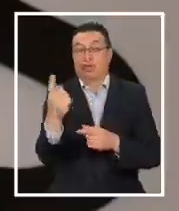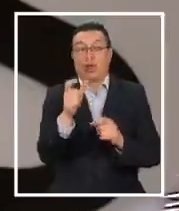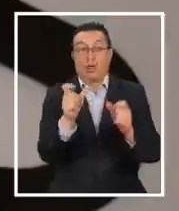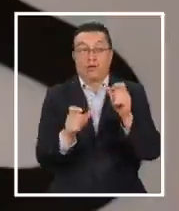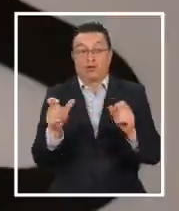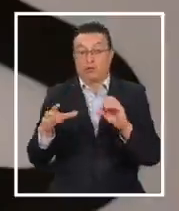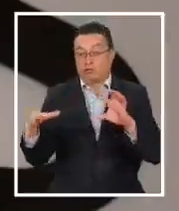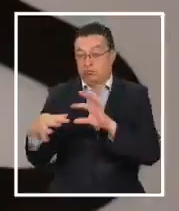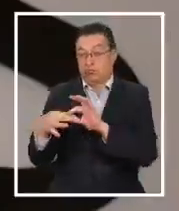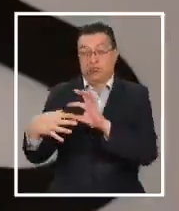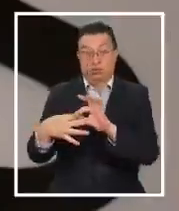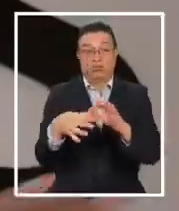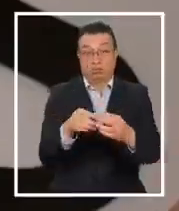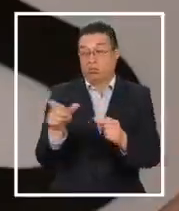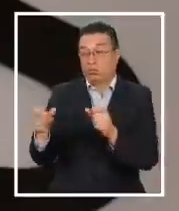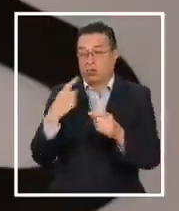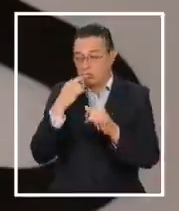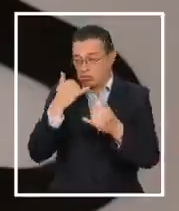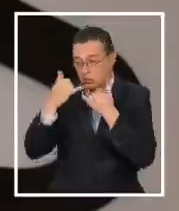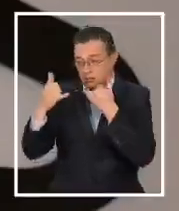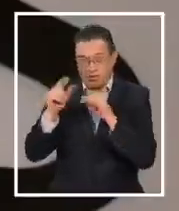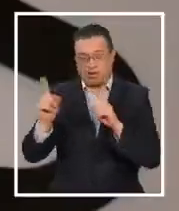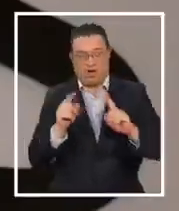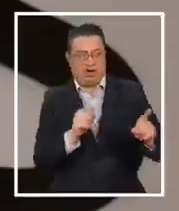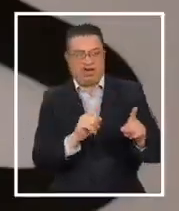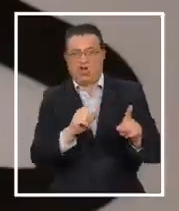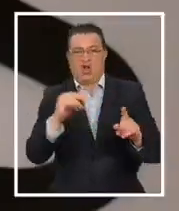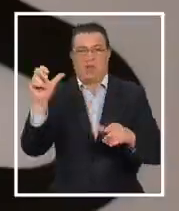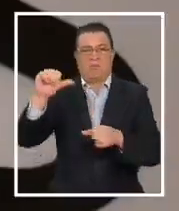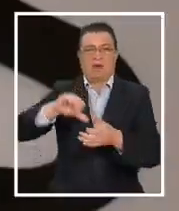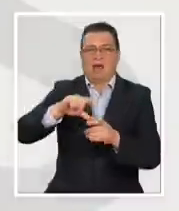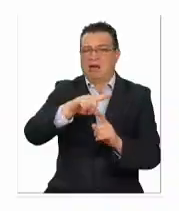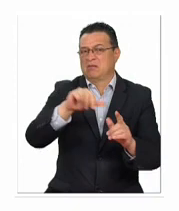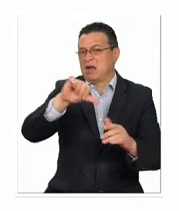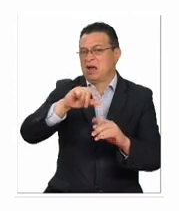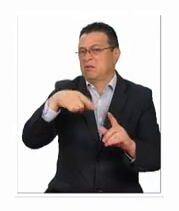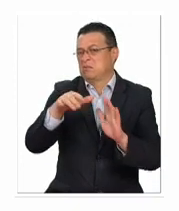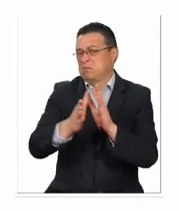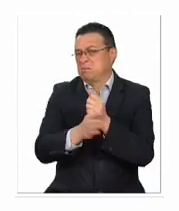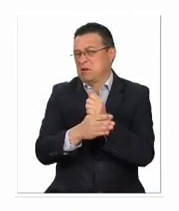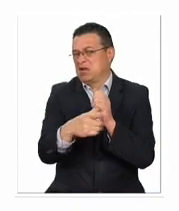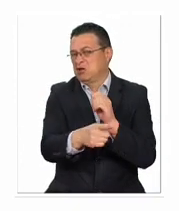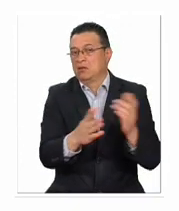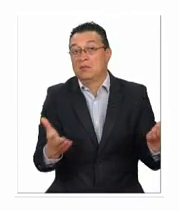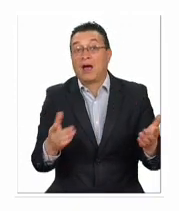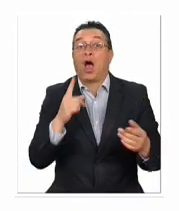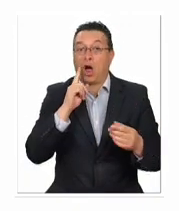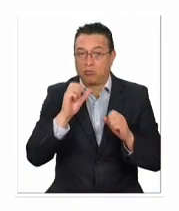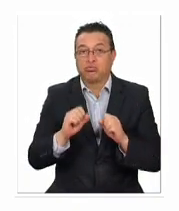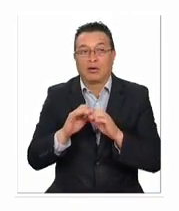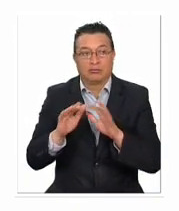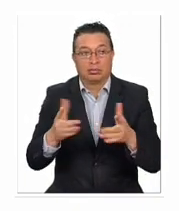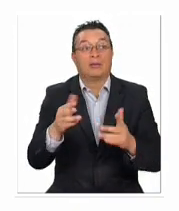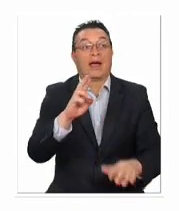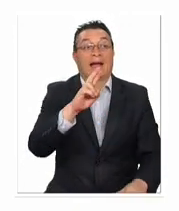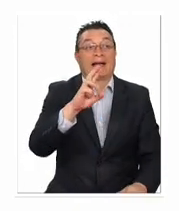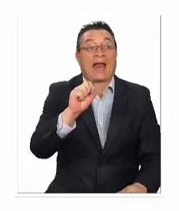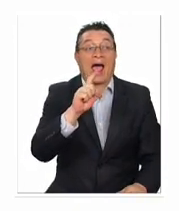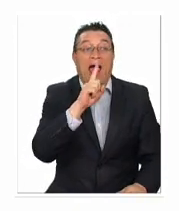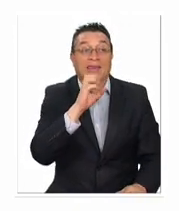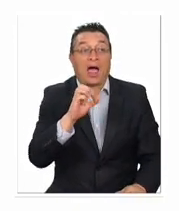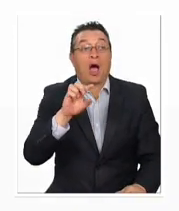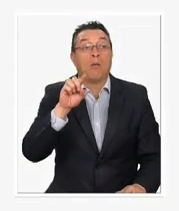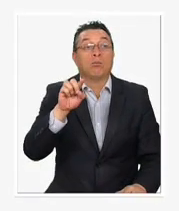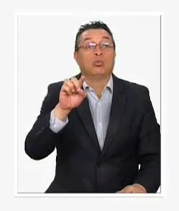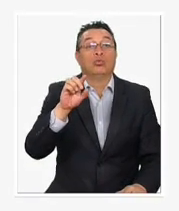clientes están conectados entre ellos, por lo tanto se pueden comunicar y decir, mira, aquí no están haciendo trampa. Y eso es a lo que apuesta descuentosrata.com.